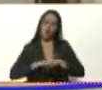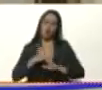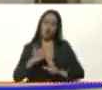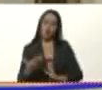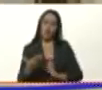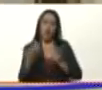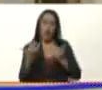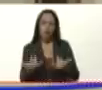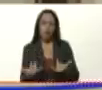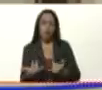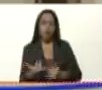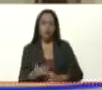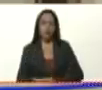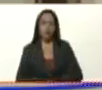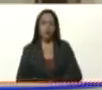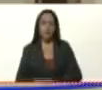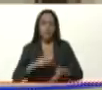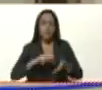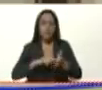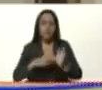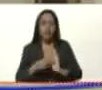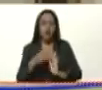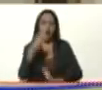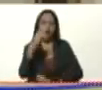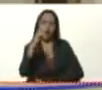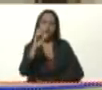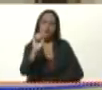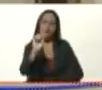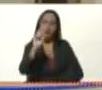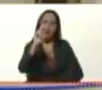Alemania va a ser infectado por el coronavirus.